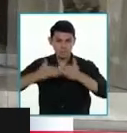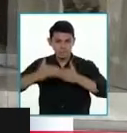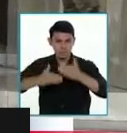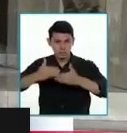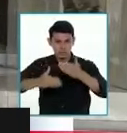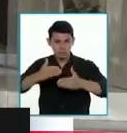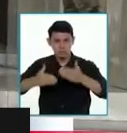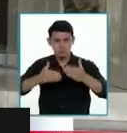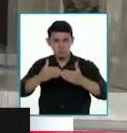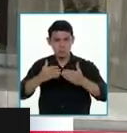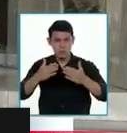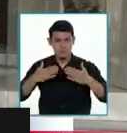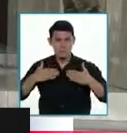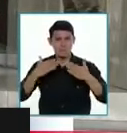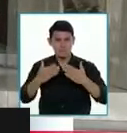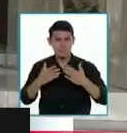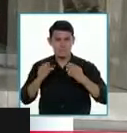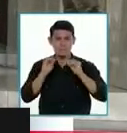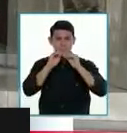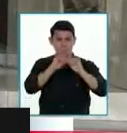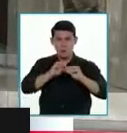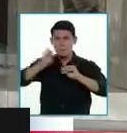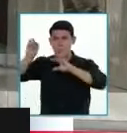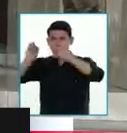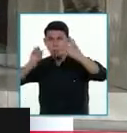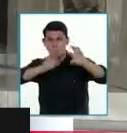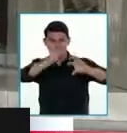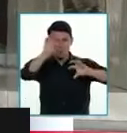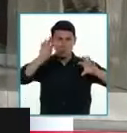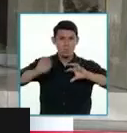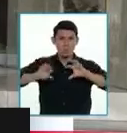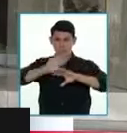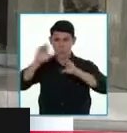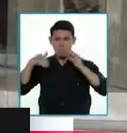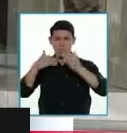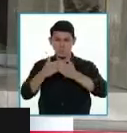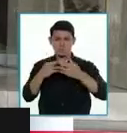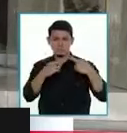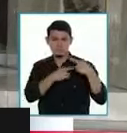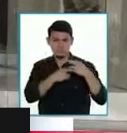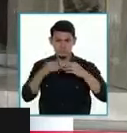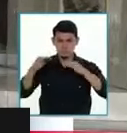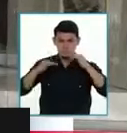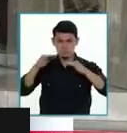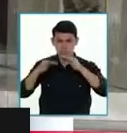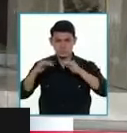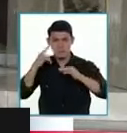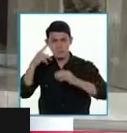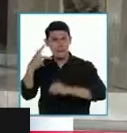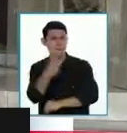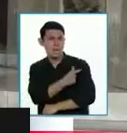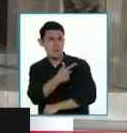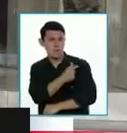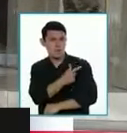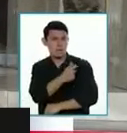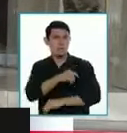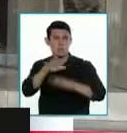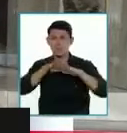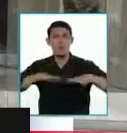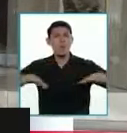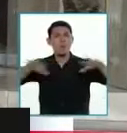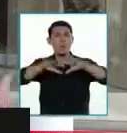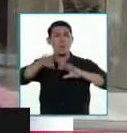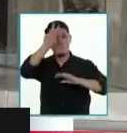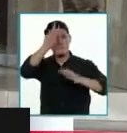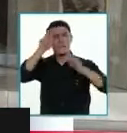de escalar y diseñar y ampliar toda la logística necesaria para vacunar a todos